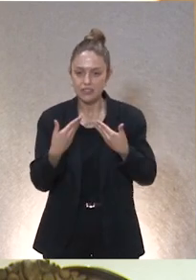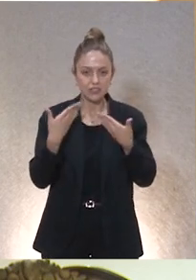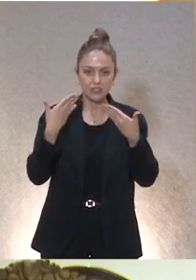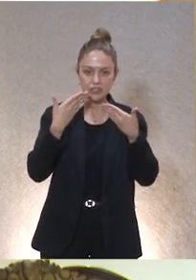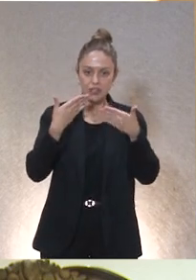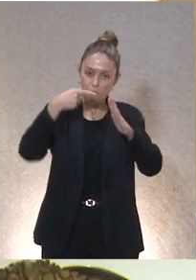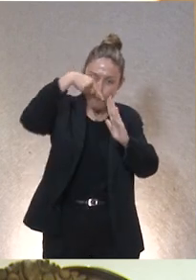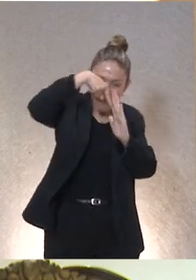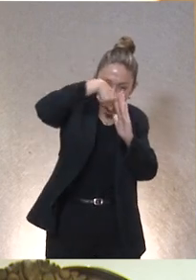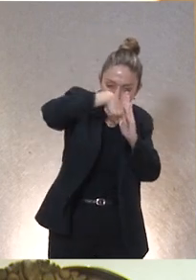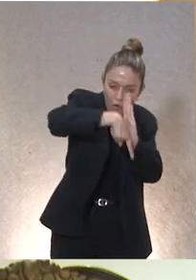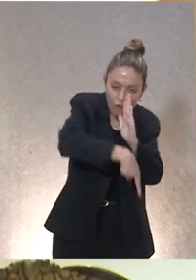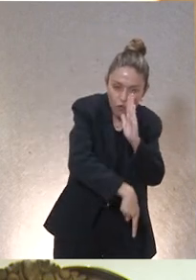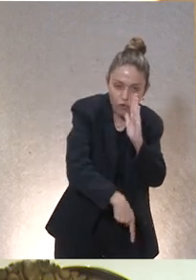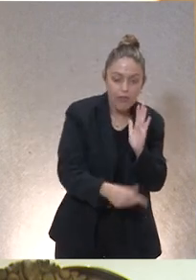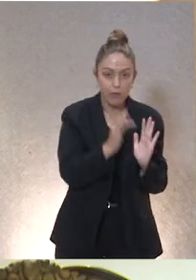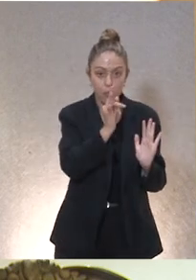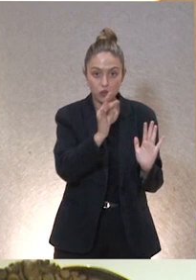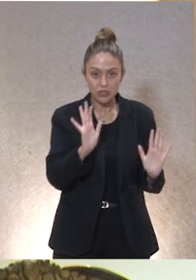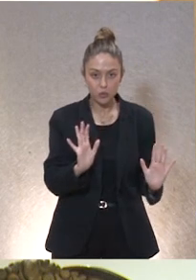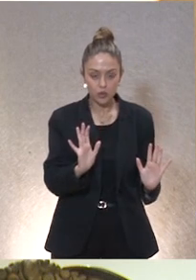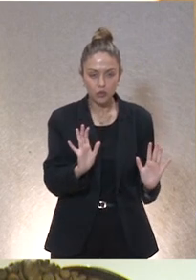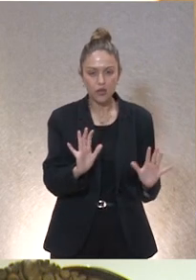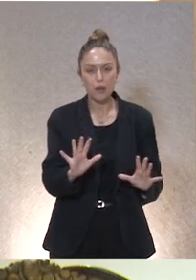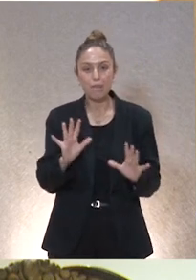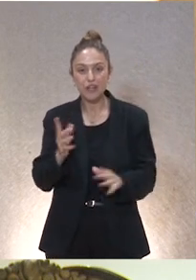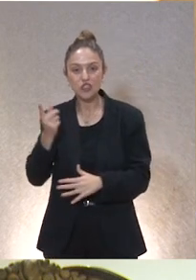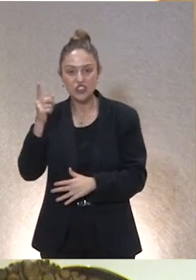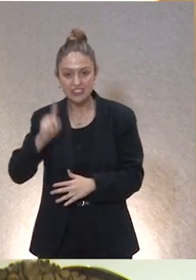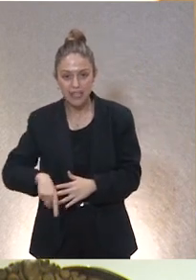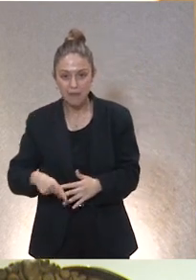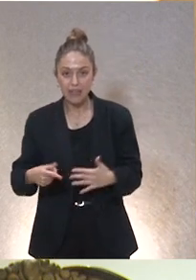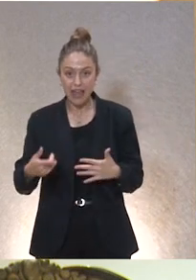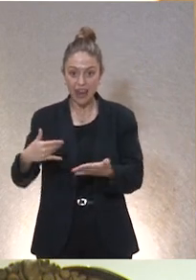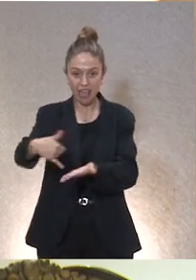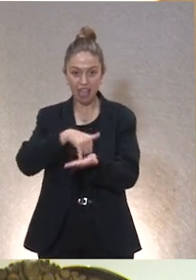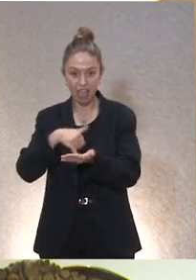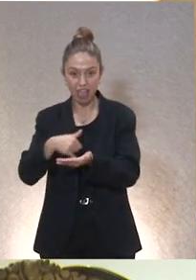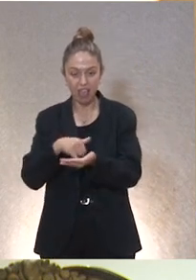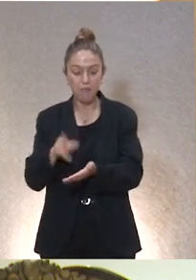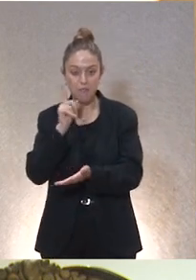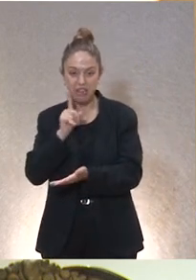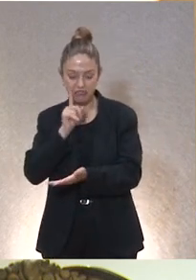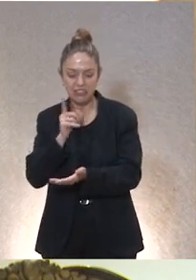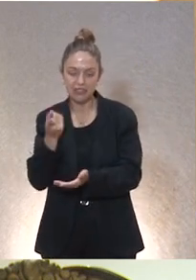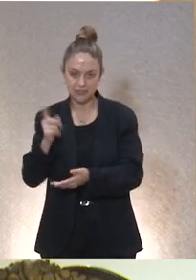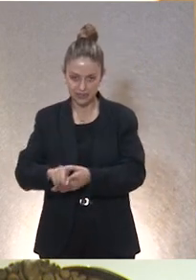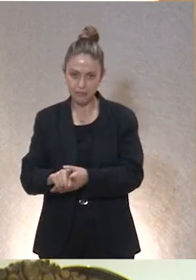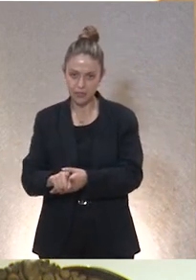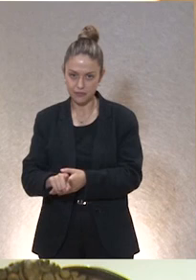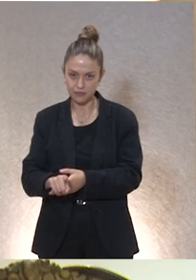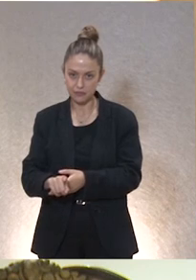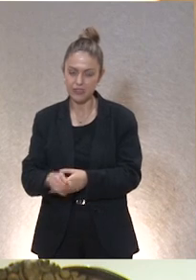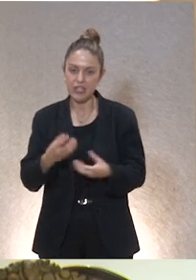más profundidad lo cual es muy positivo pero también que nos inunda de banalizacion Y esto no lo es tanto mucha